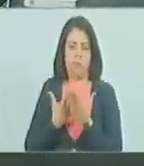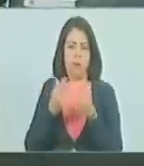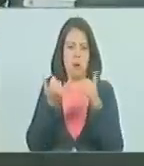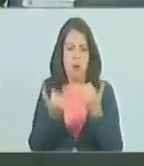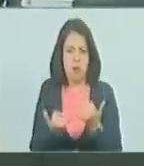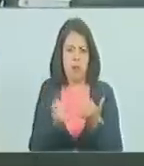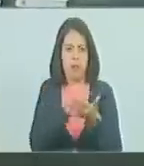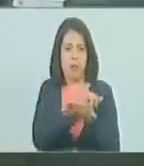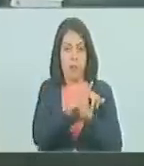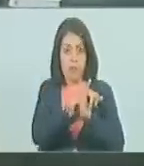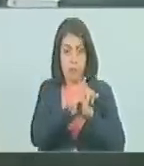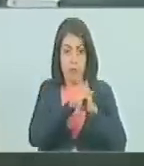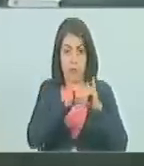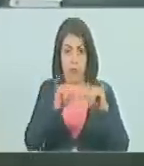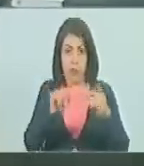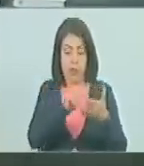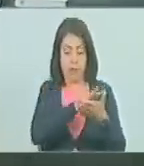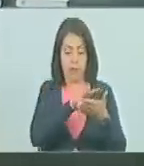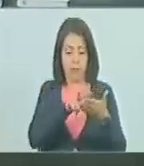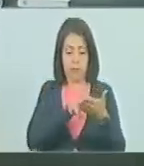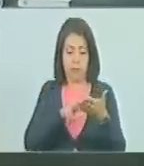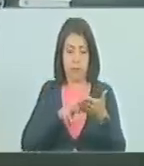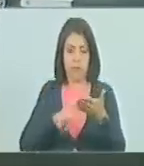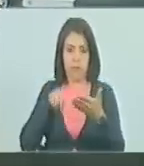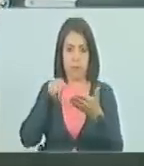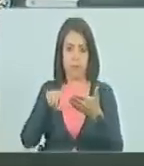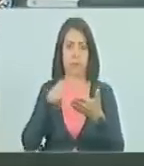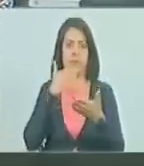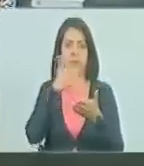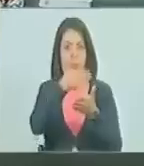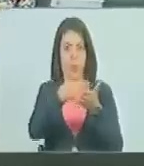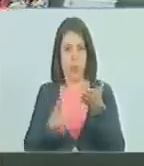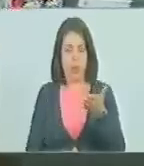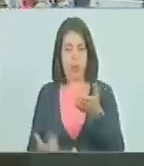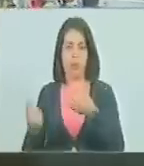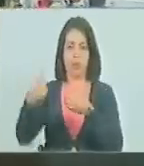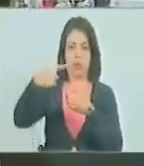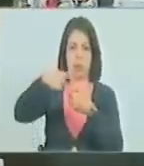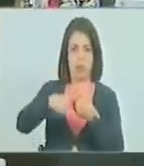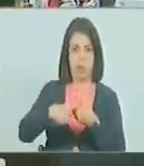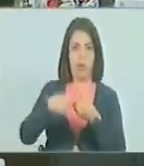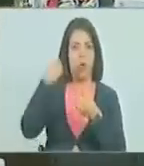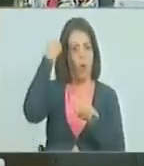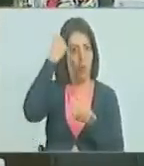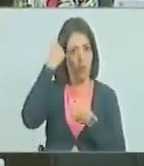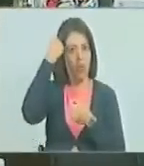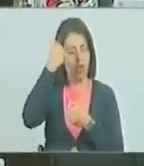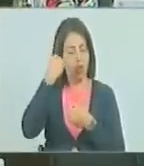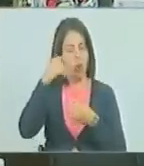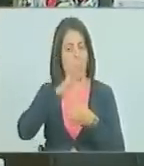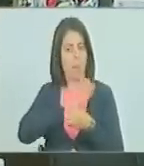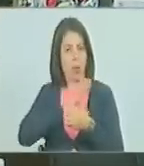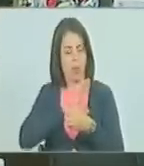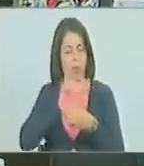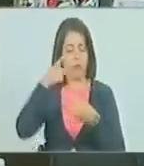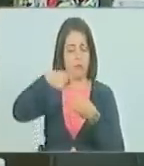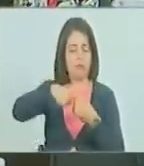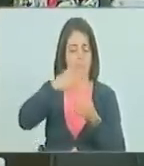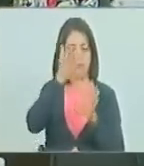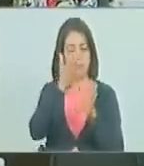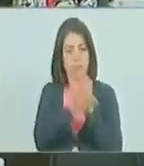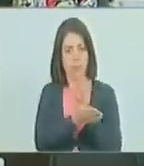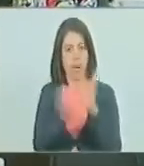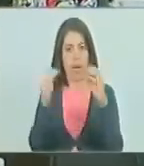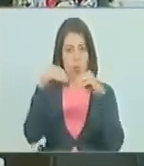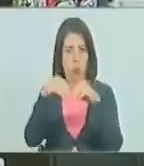Al finalizar, le dejamos una propuesta para incorporar un considerando y, por supuesto, uno